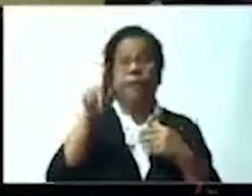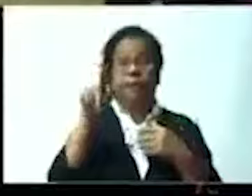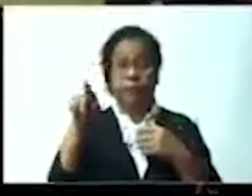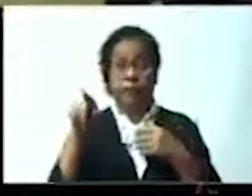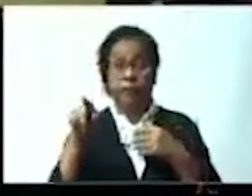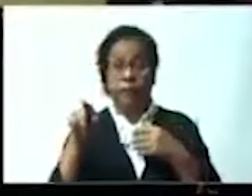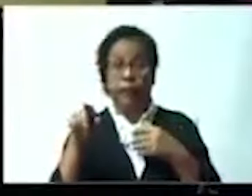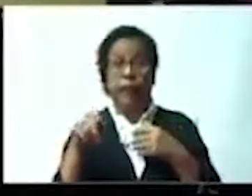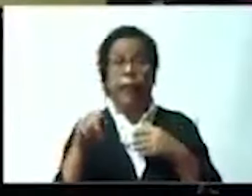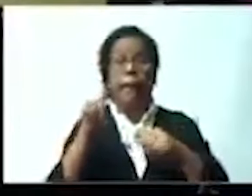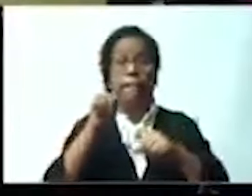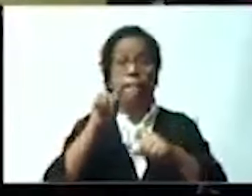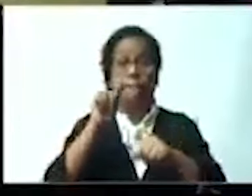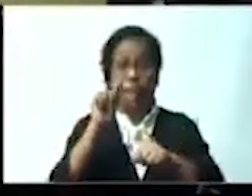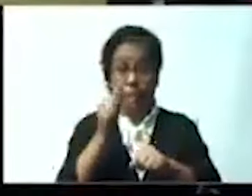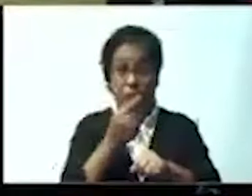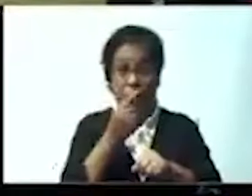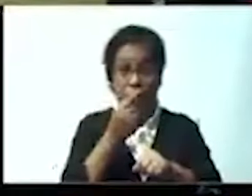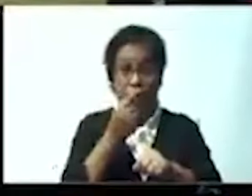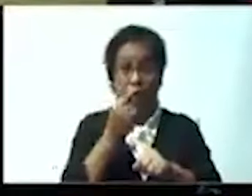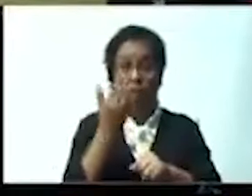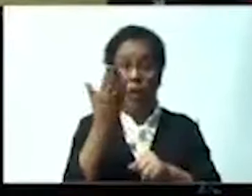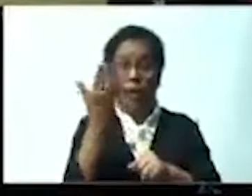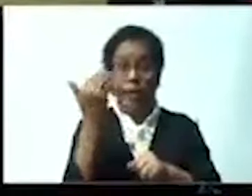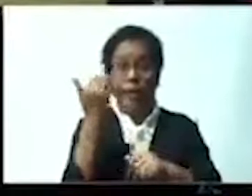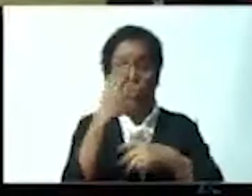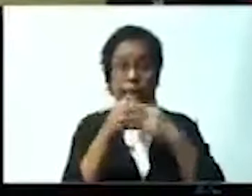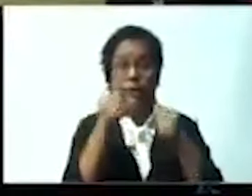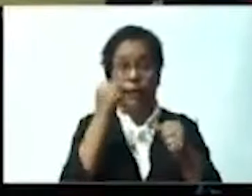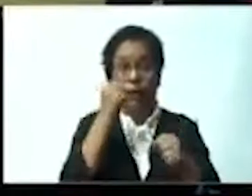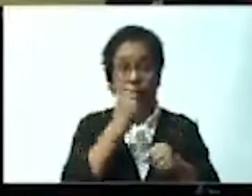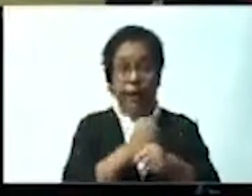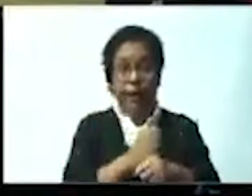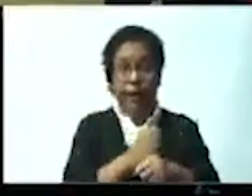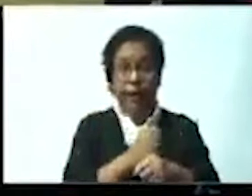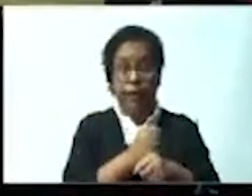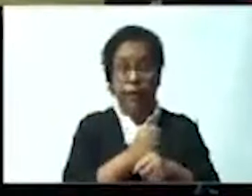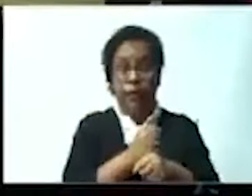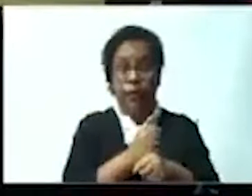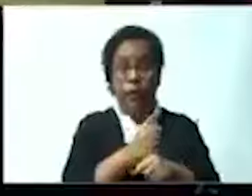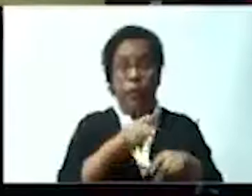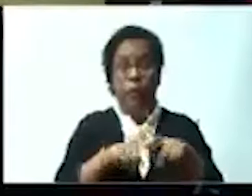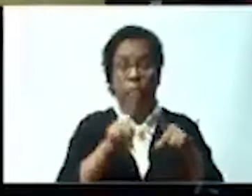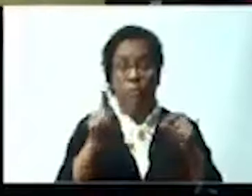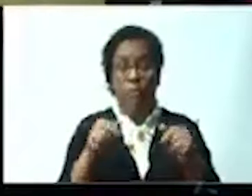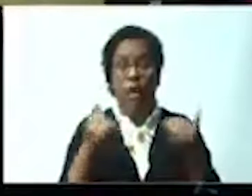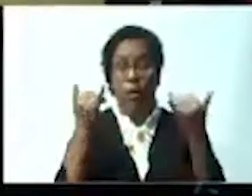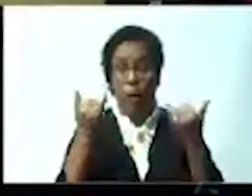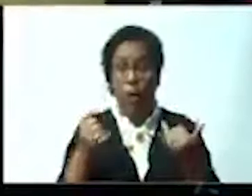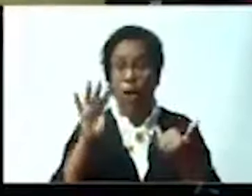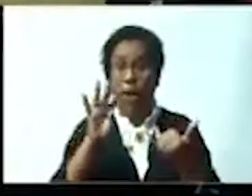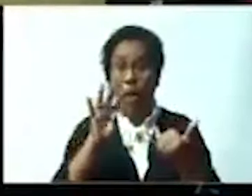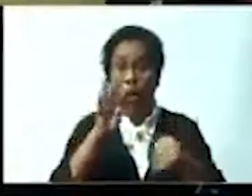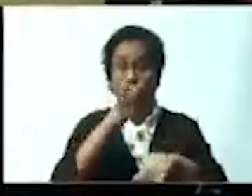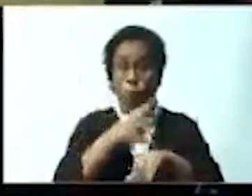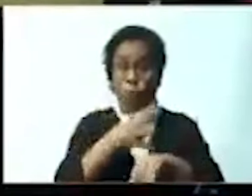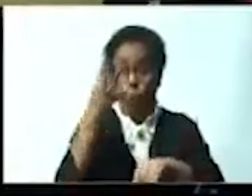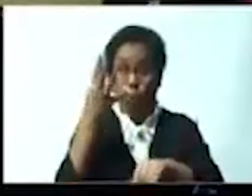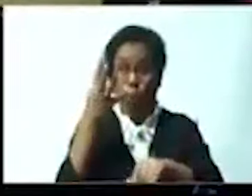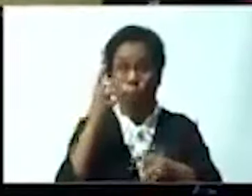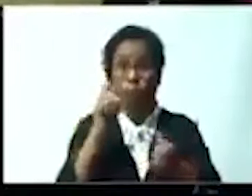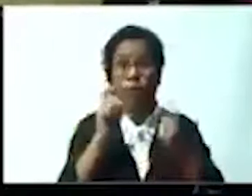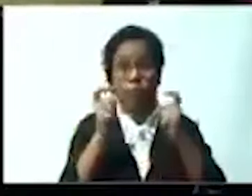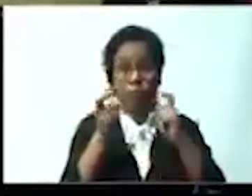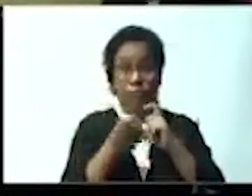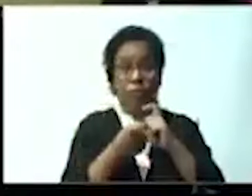revendido dos veces, se revendió dos o tres veces y esta es la cuarta modificación. En el gobierno del 2000